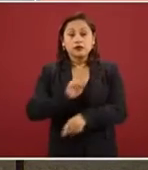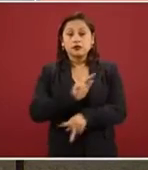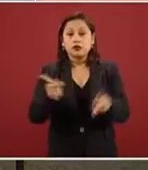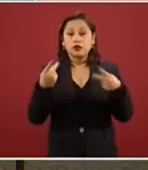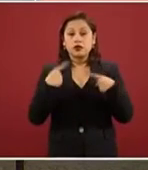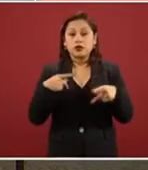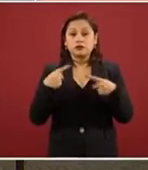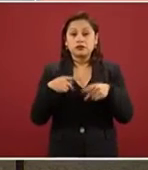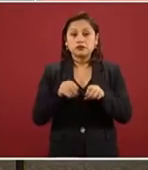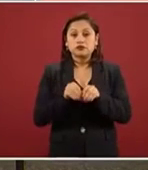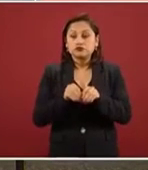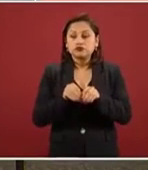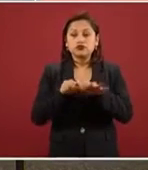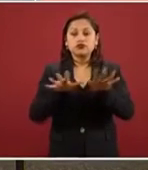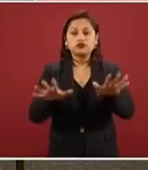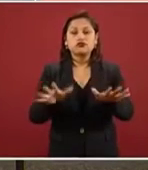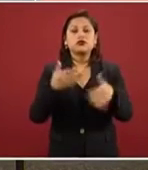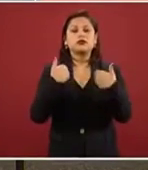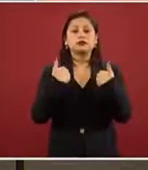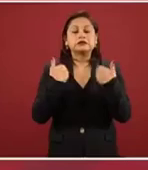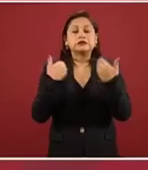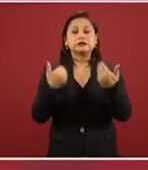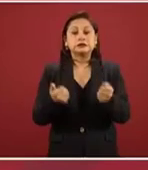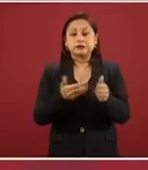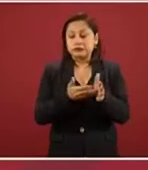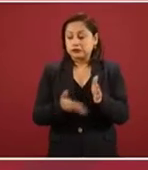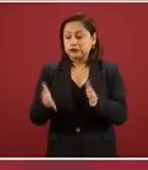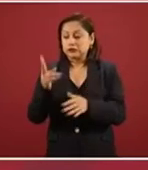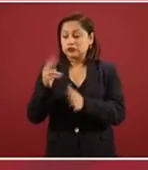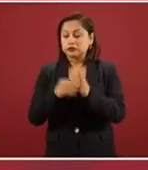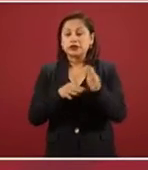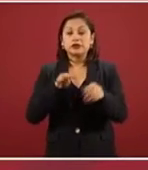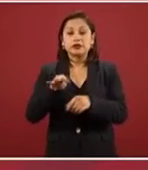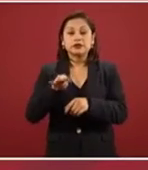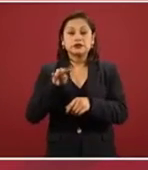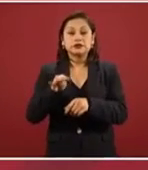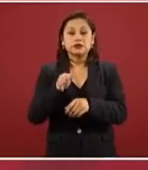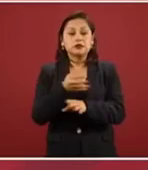se trabajó este año y cómo vamos a seguir